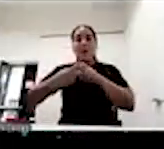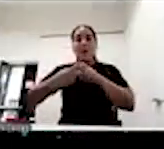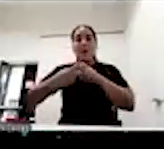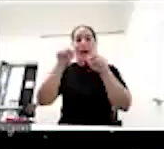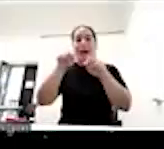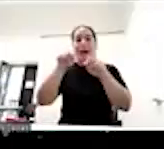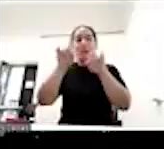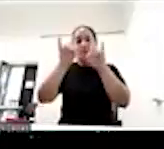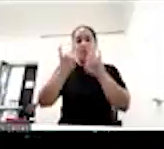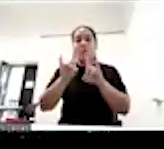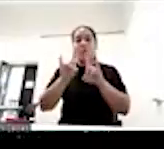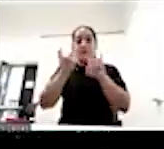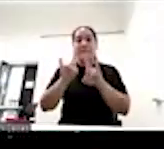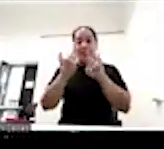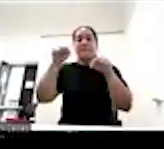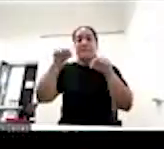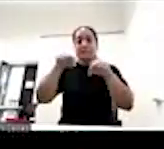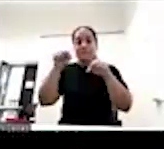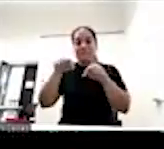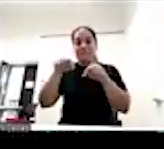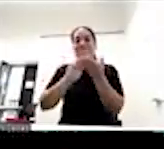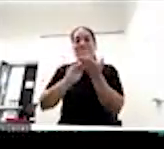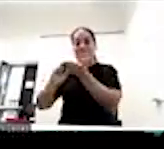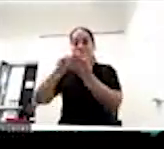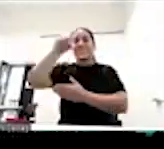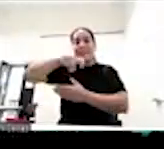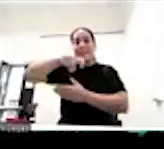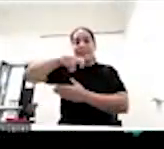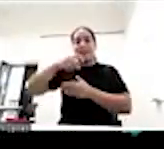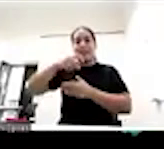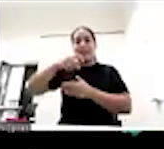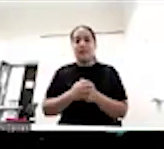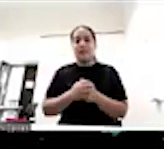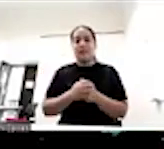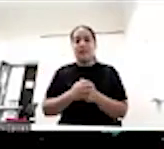y ya lo vamos a solucionar, ¿listo? Ok.